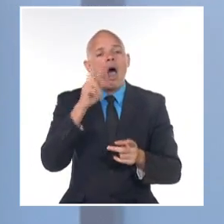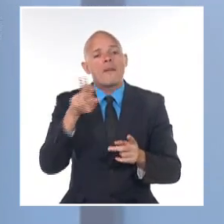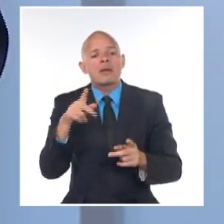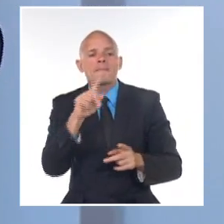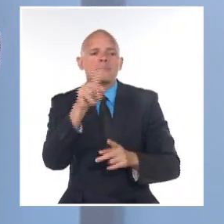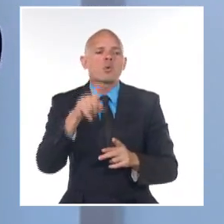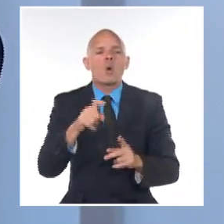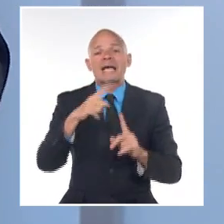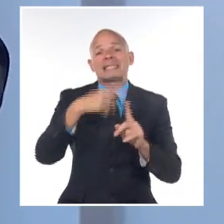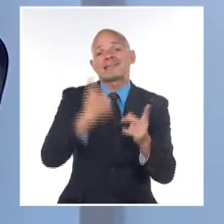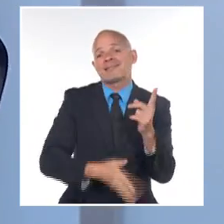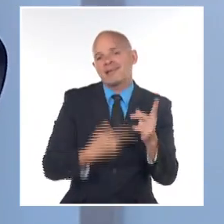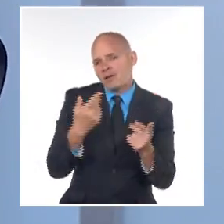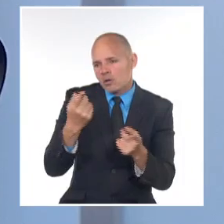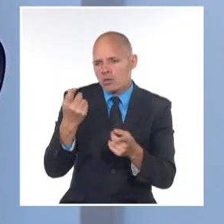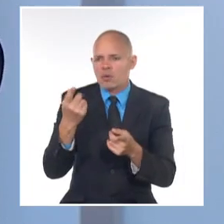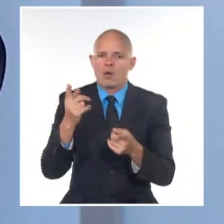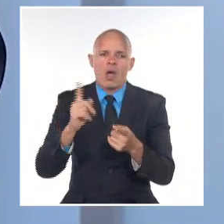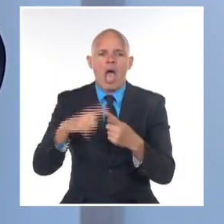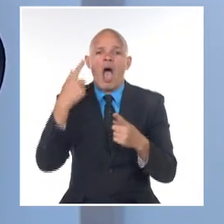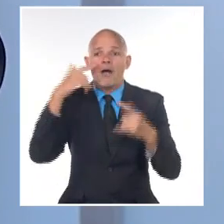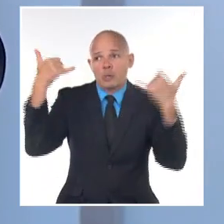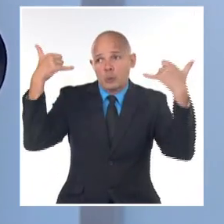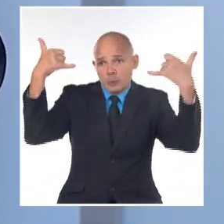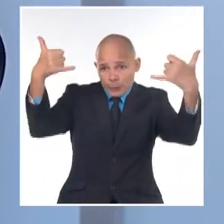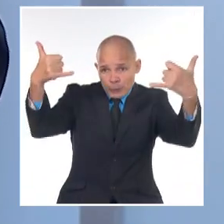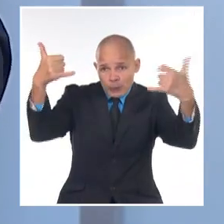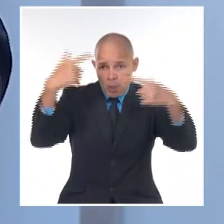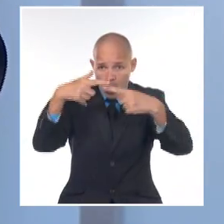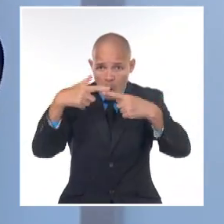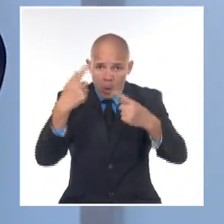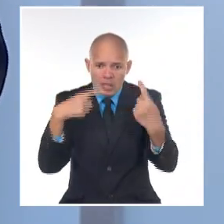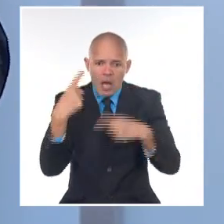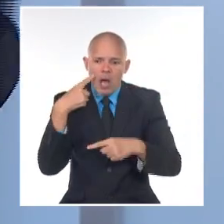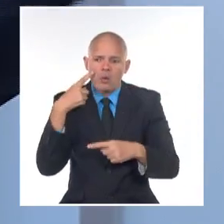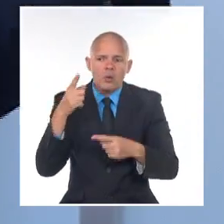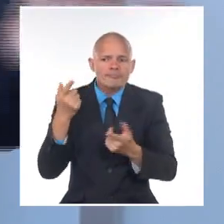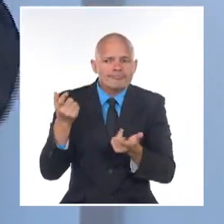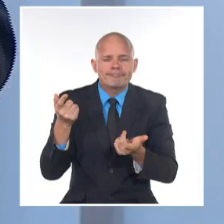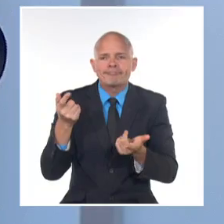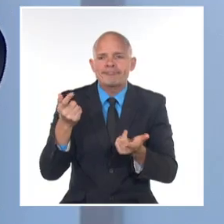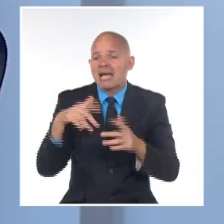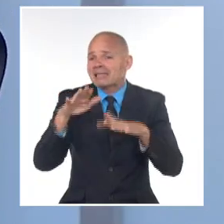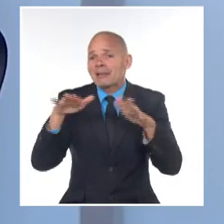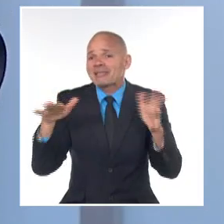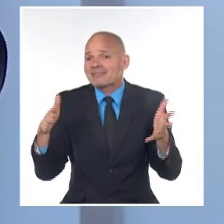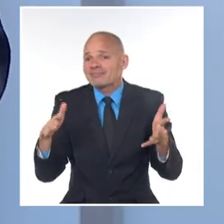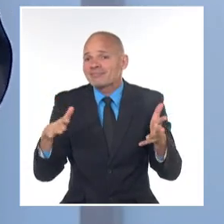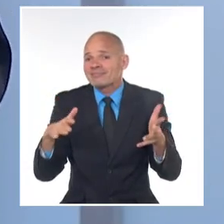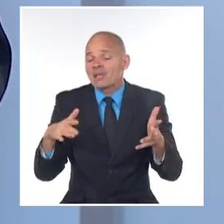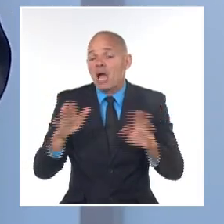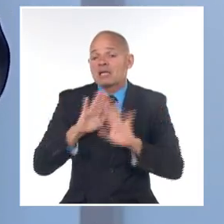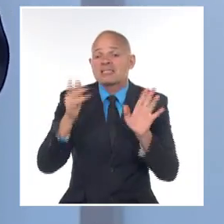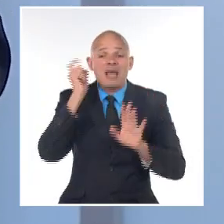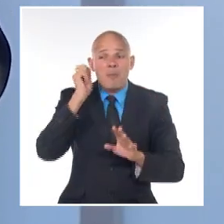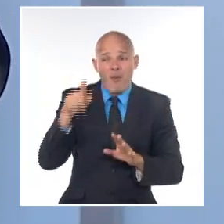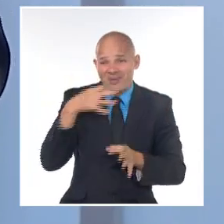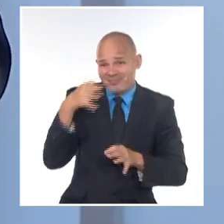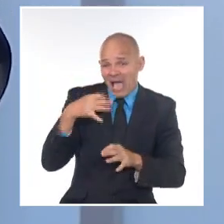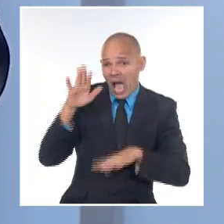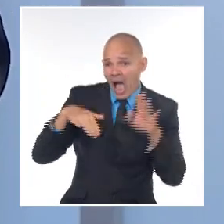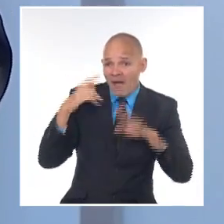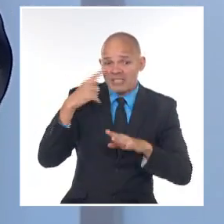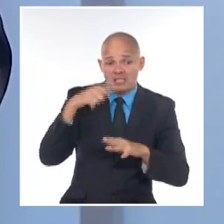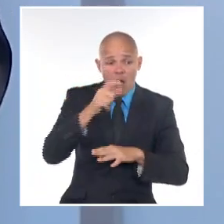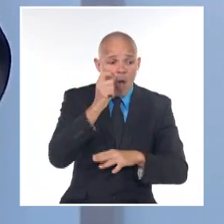veces hay filmaciones por las cámaras de videovigilancia, tenemos también pruebas periciales porque en ese mismo forcejeo, como informaba la fiscal, o en esa agresión,